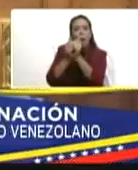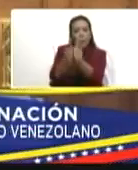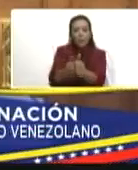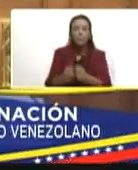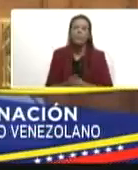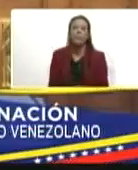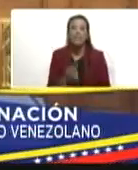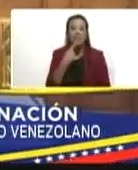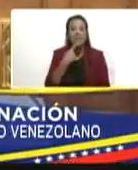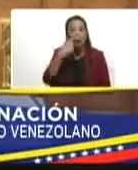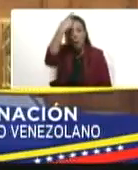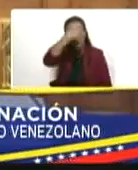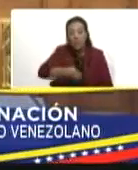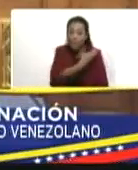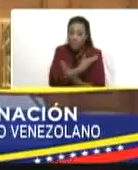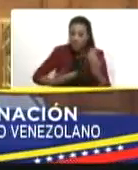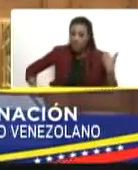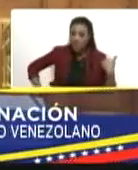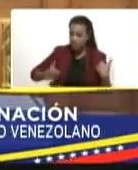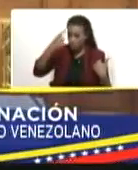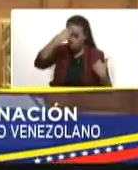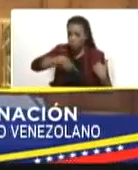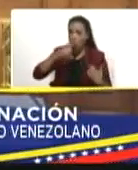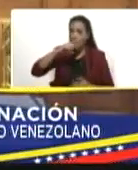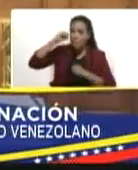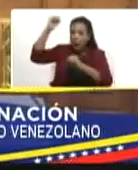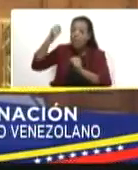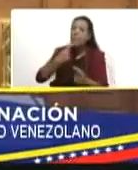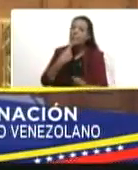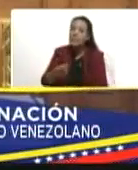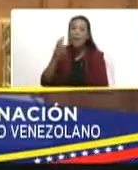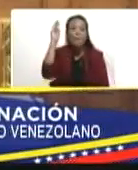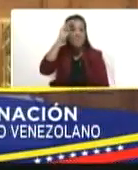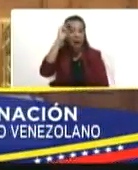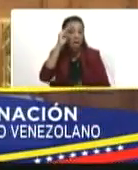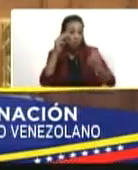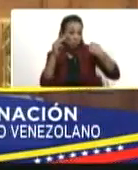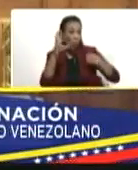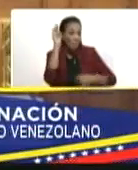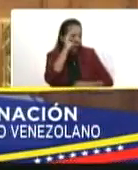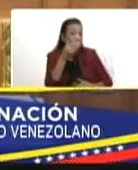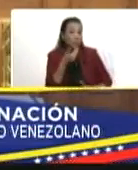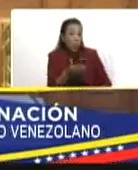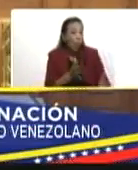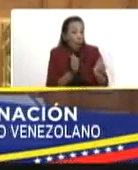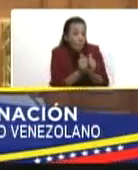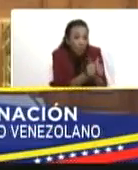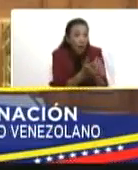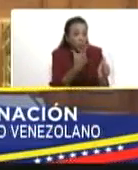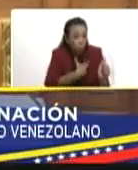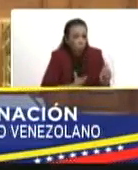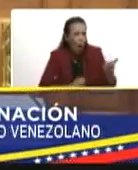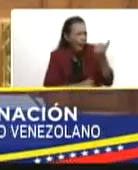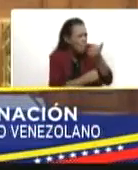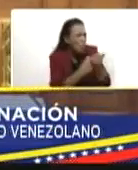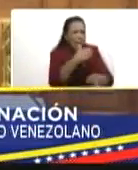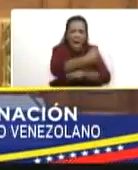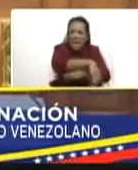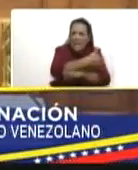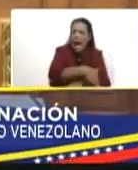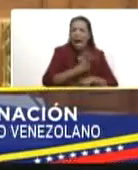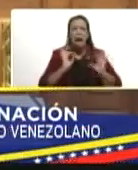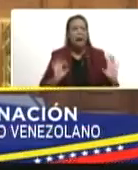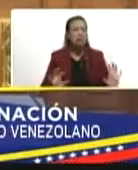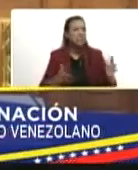y tengan en mí un presidente también si le digo a los maestros que tiene presidente obrero de a pie de calle